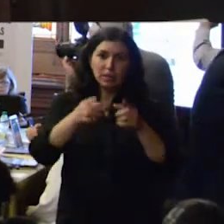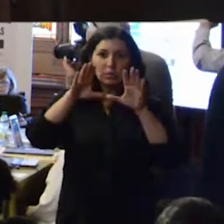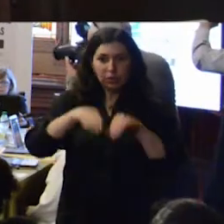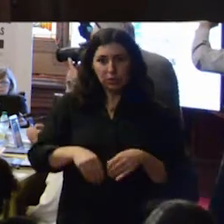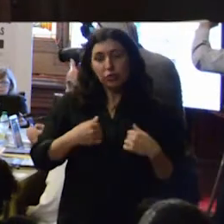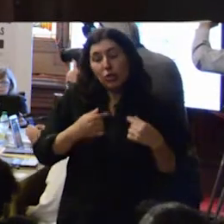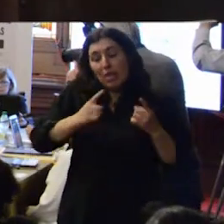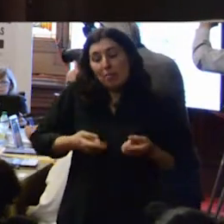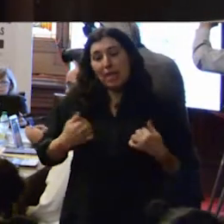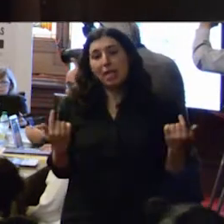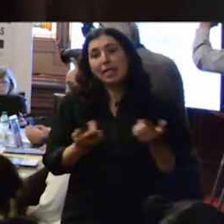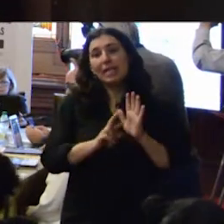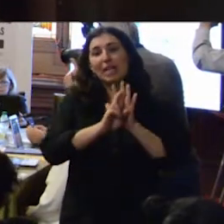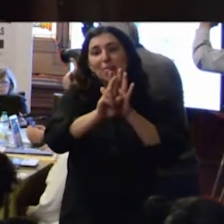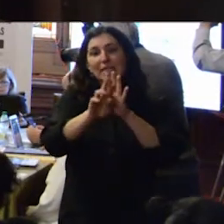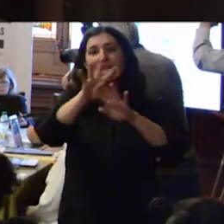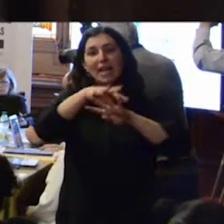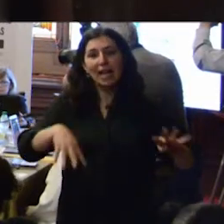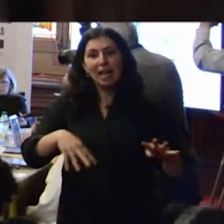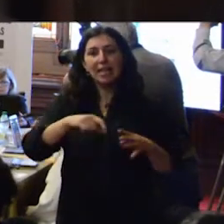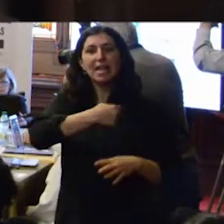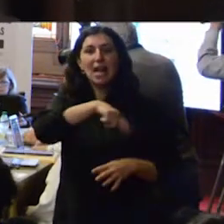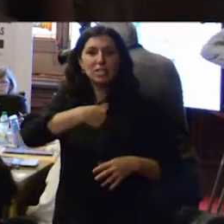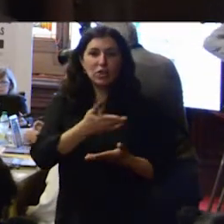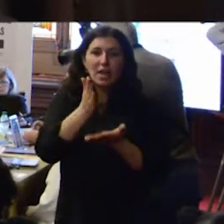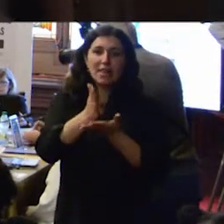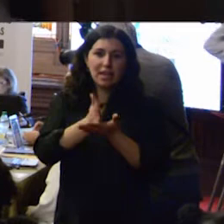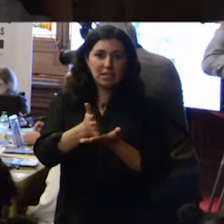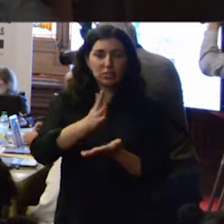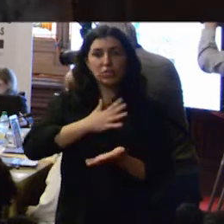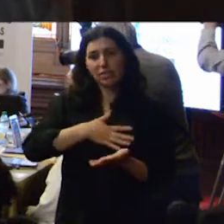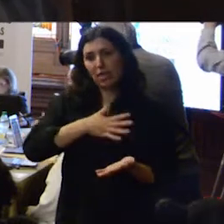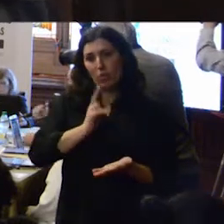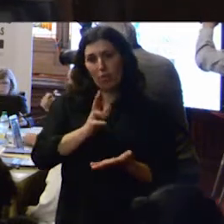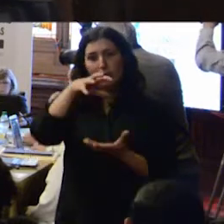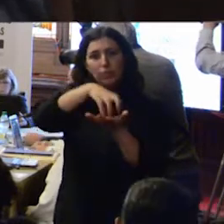en representación de la Red Nacional de Derechos Humanos de Panamá.